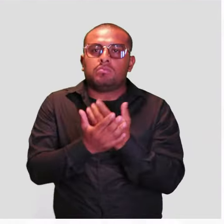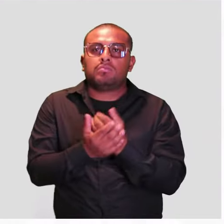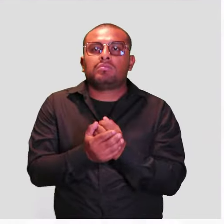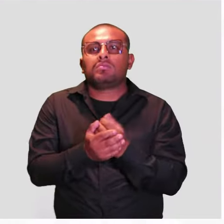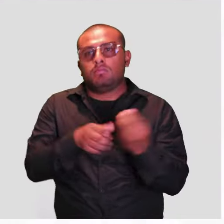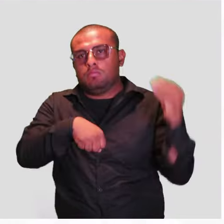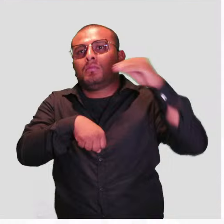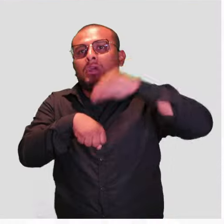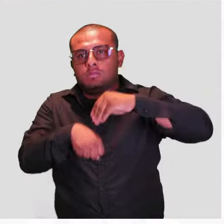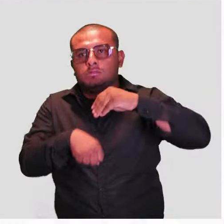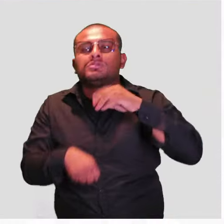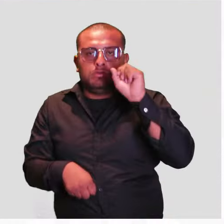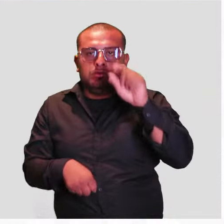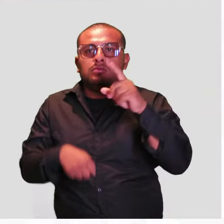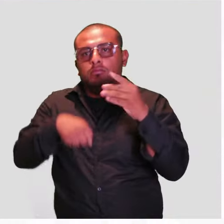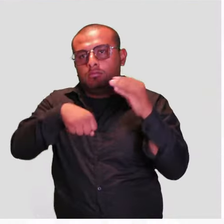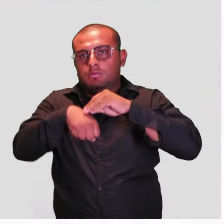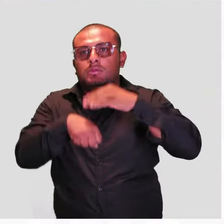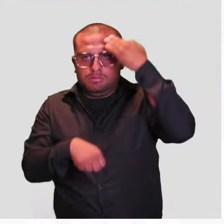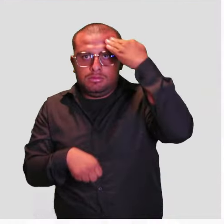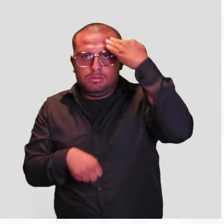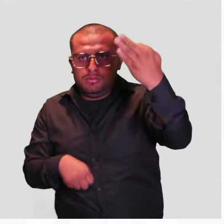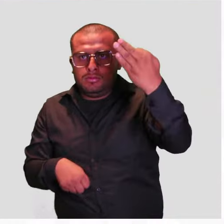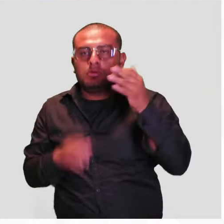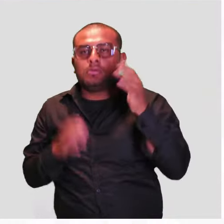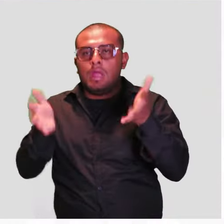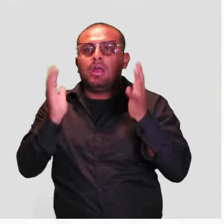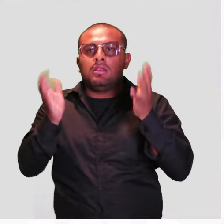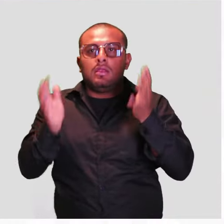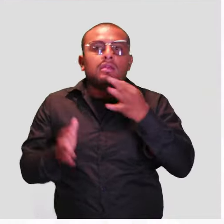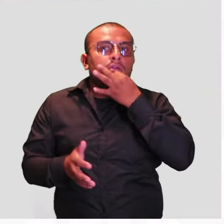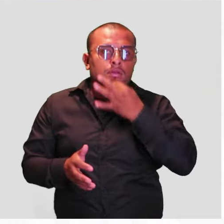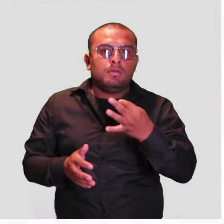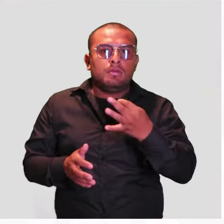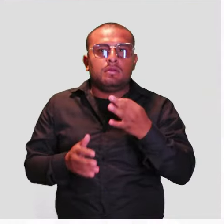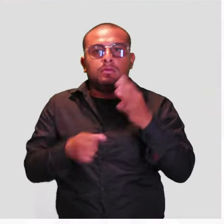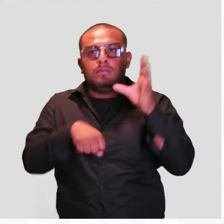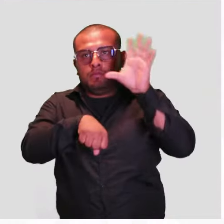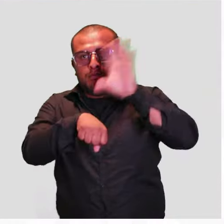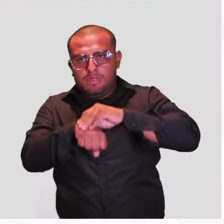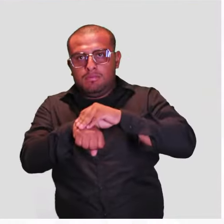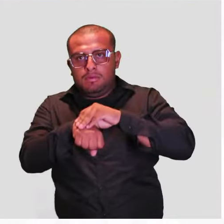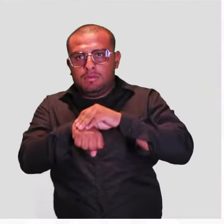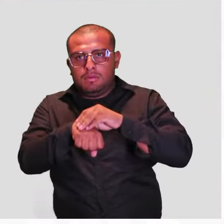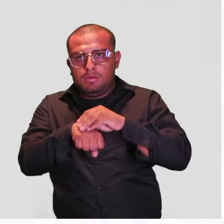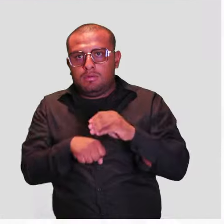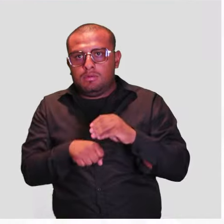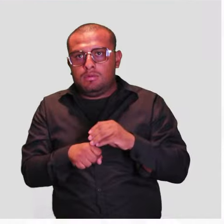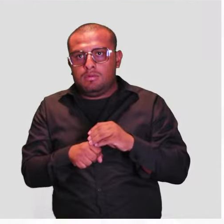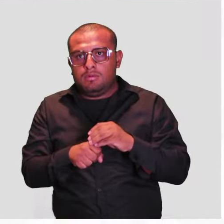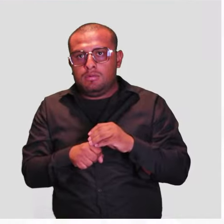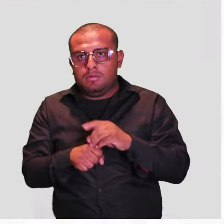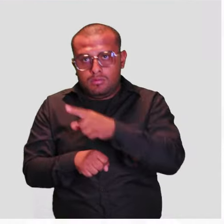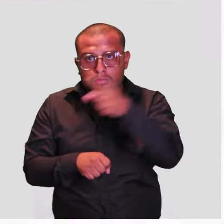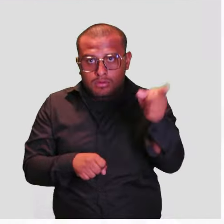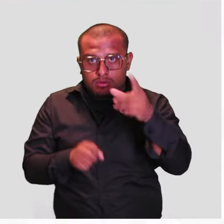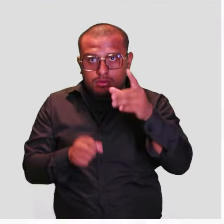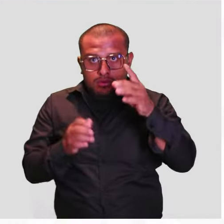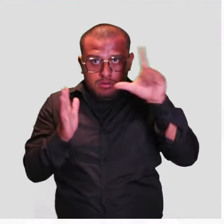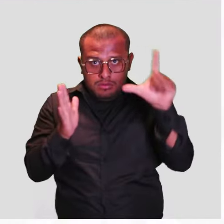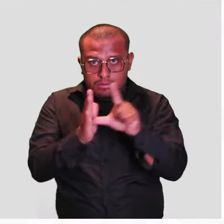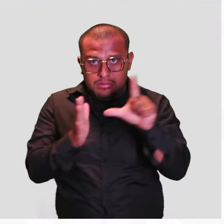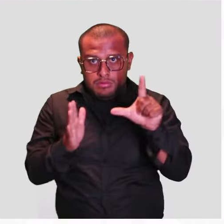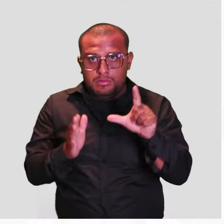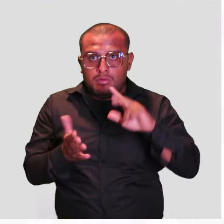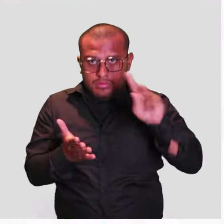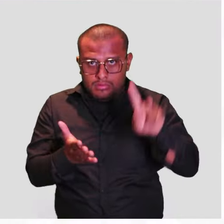su tiempo. Así que, si usted nos lo permite, vamos a darle aviso en cuanto esté todo disponible para poder brindarle